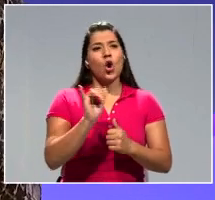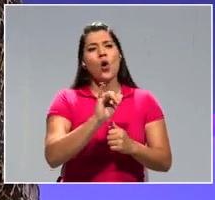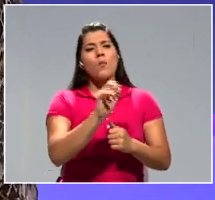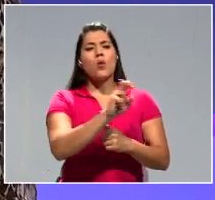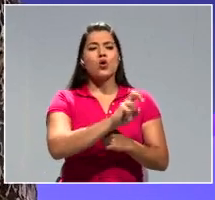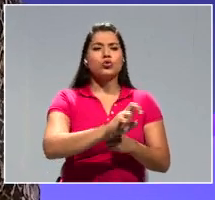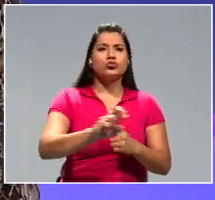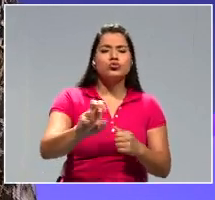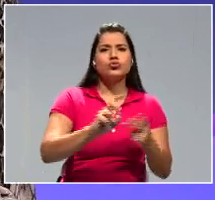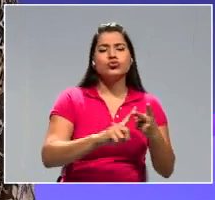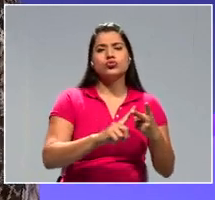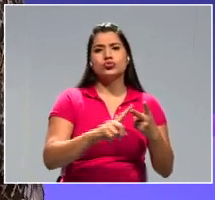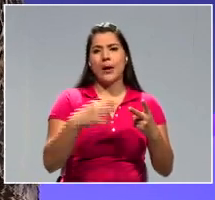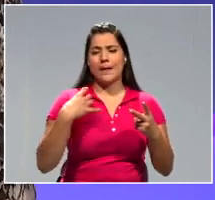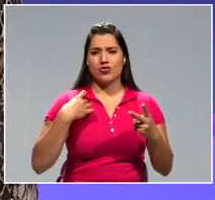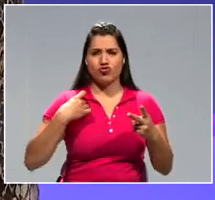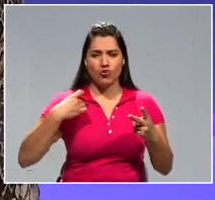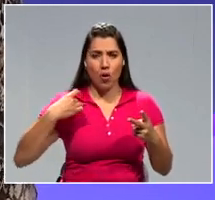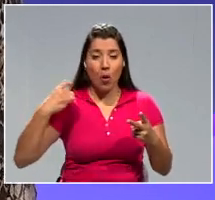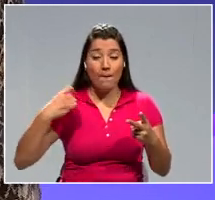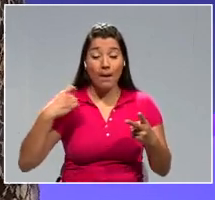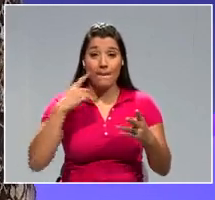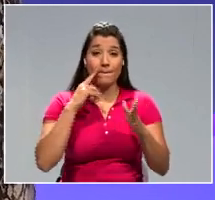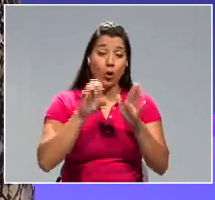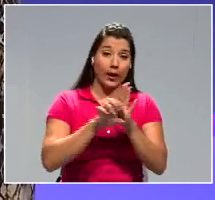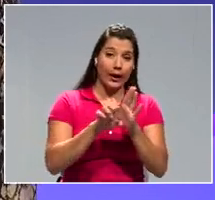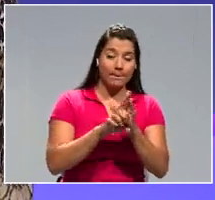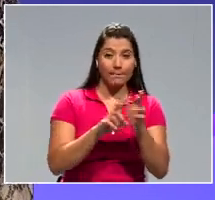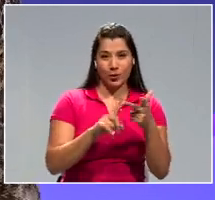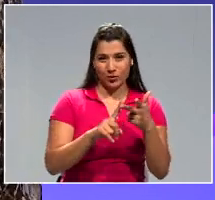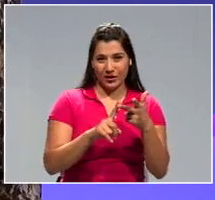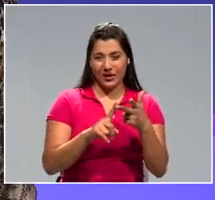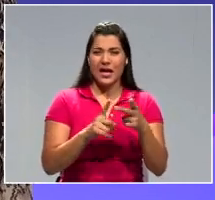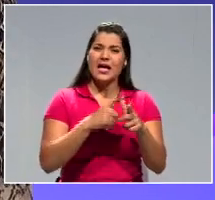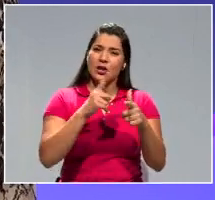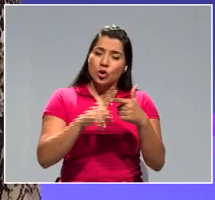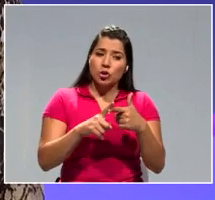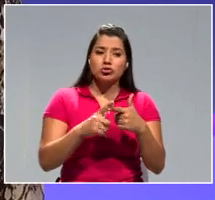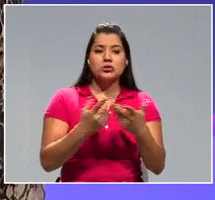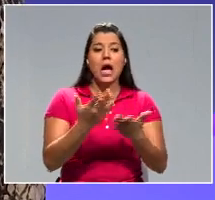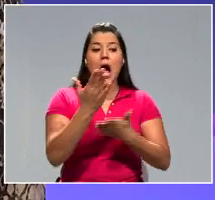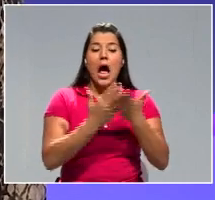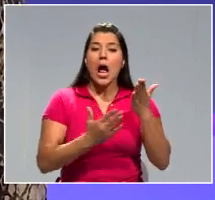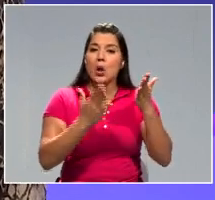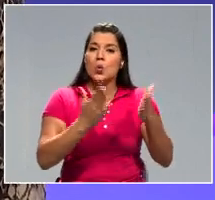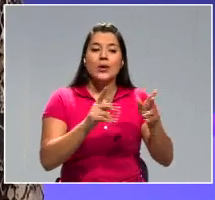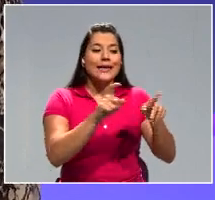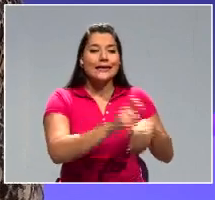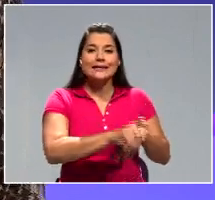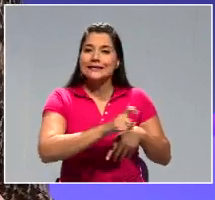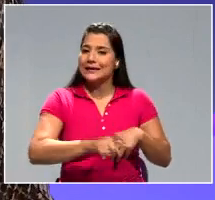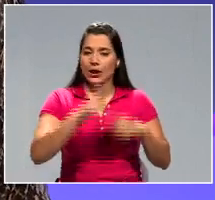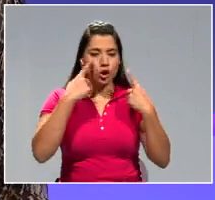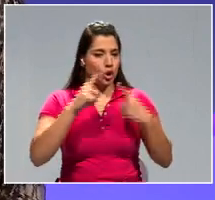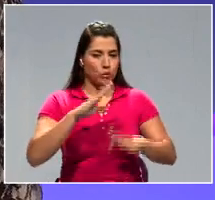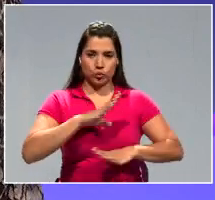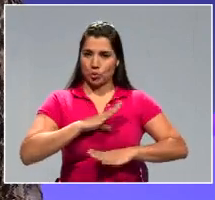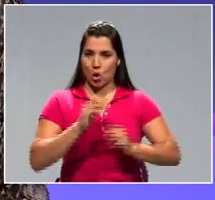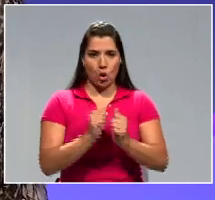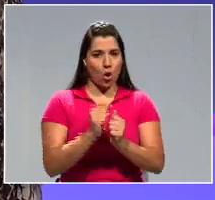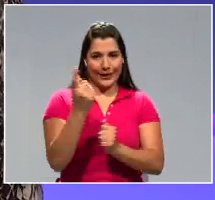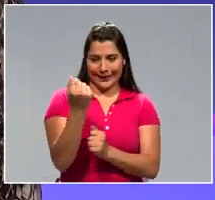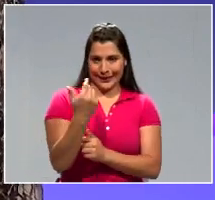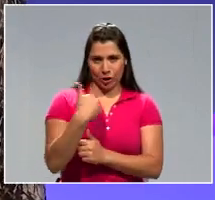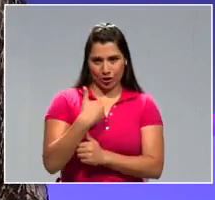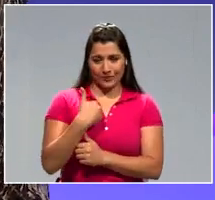con alimentación, vestidos, por ejemplo, ropa, ¿verdad? Entonces, un conjunto de necesidades no se logran satisfacer con los ingresos. Esos son